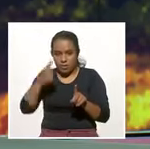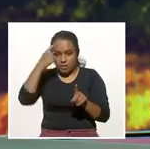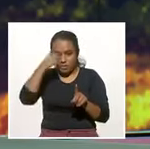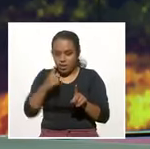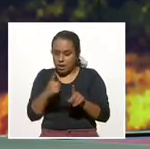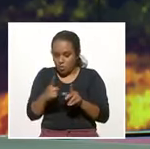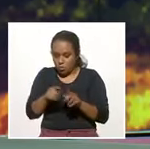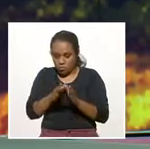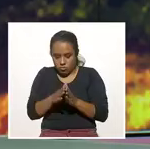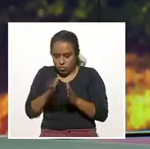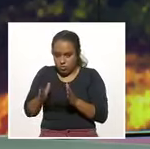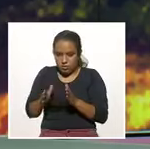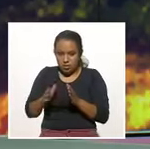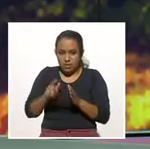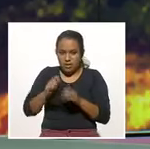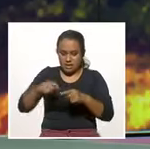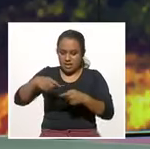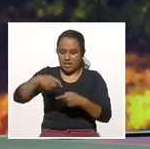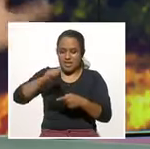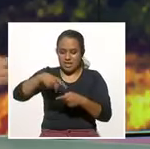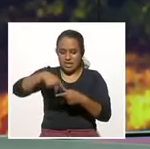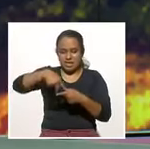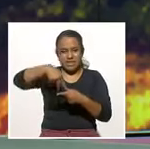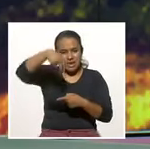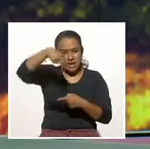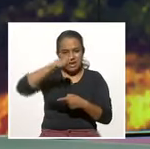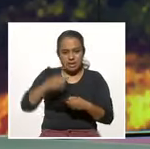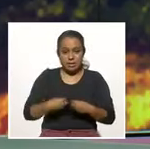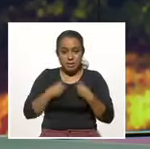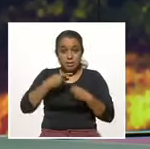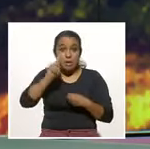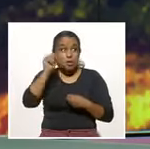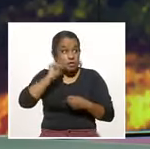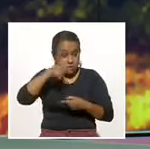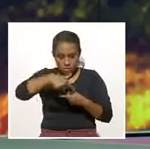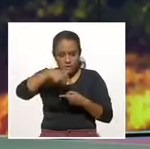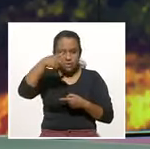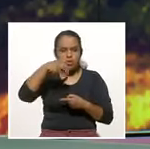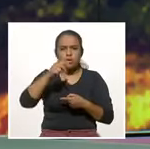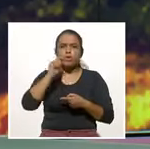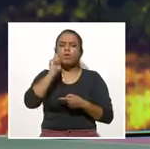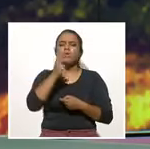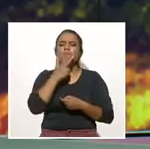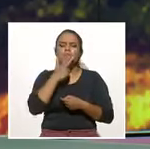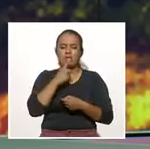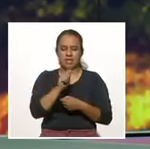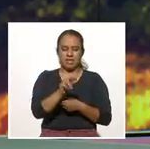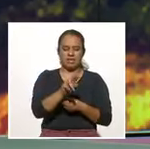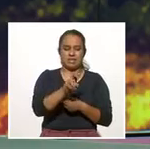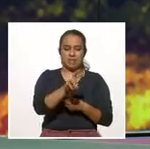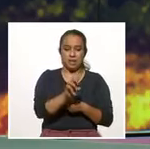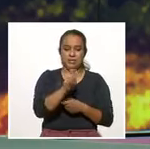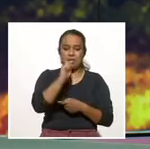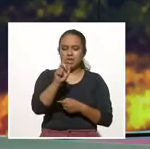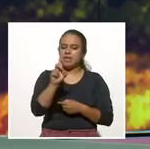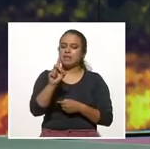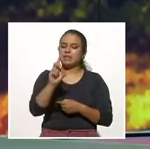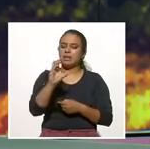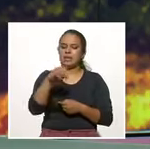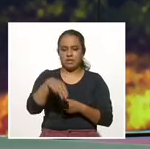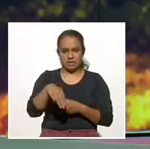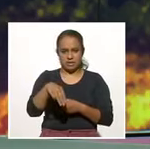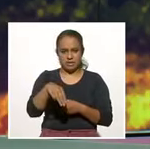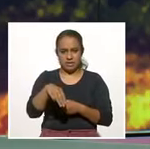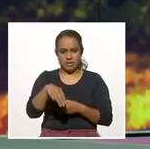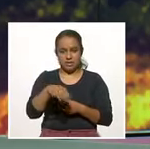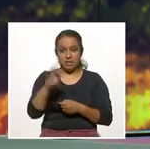vital, que es lo que antes llamaban triángulos de la vida, pero no siempre queda una forma de triángulo. ¿Cuál es la finalidad? Una trabe en promedio son 30 centímetros. Sí.